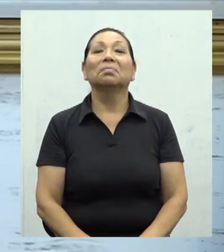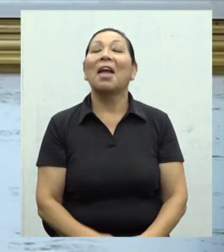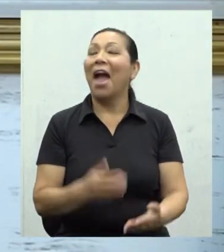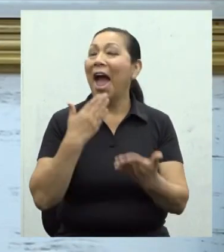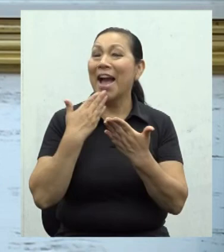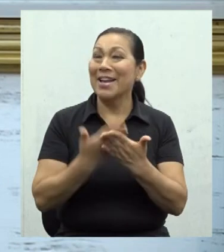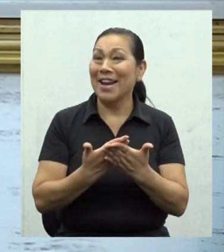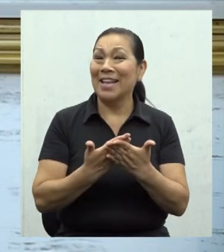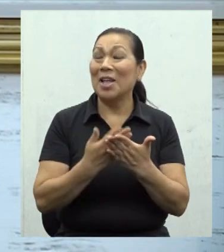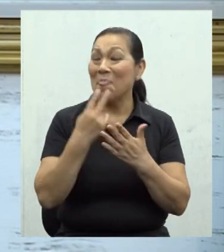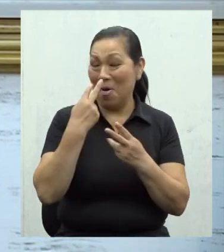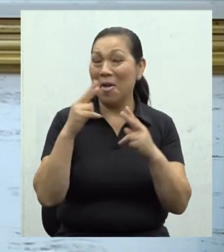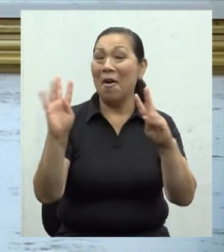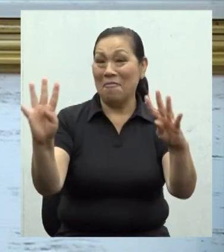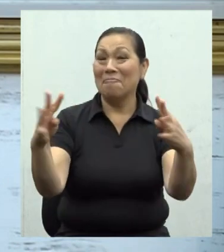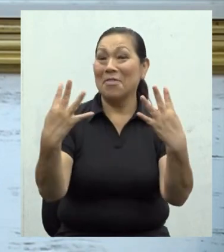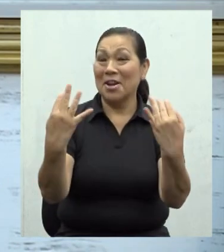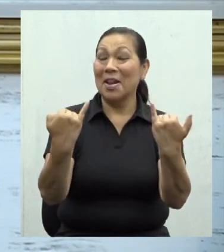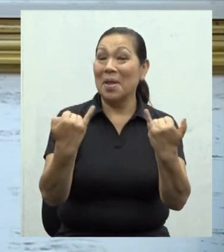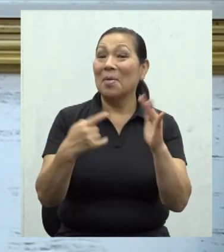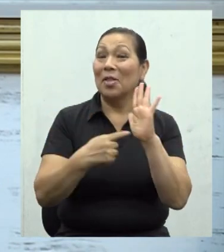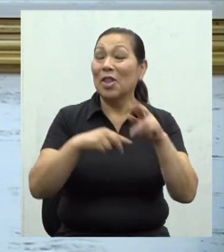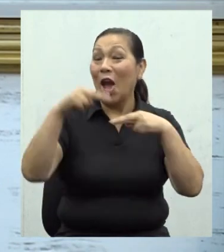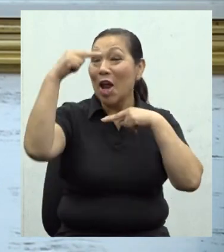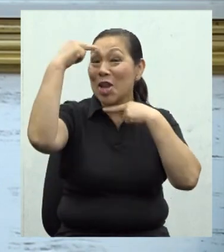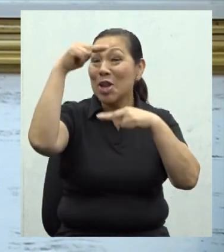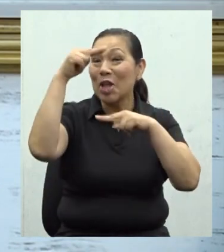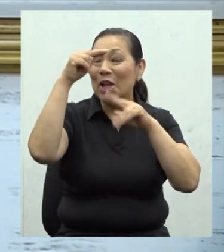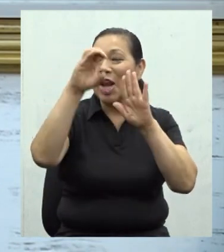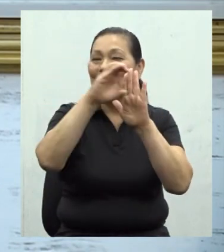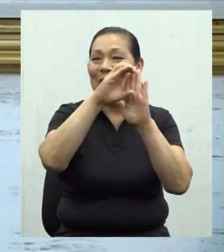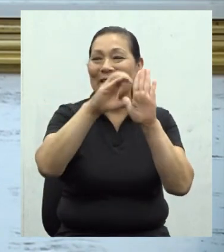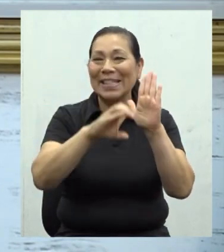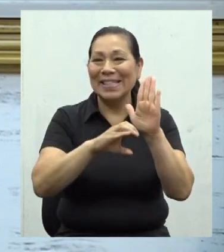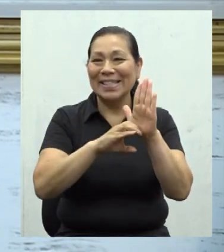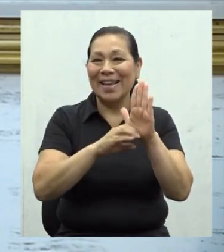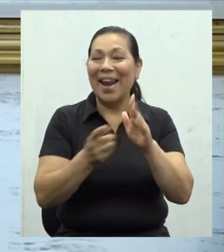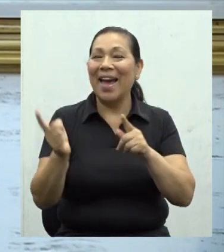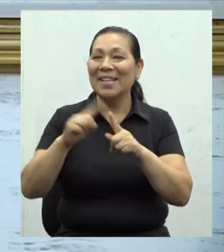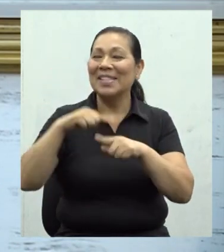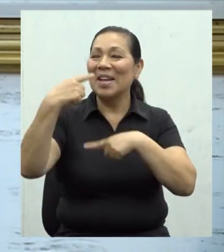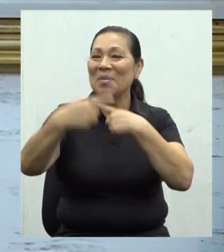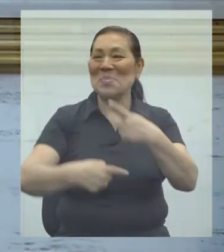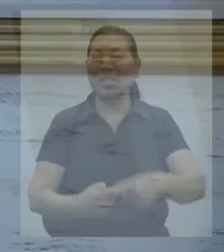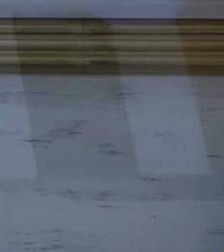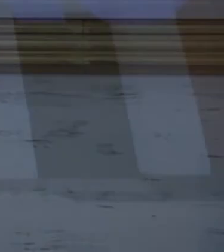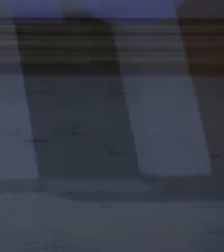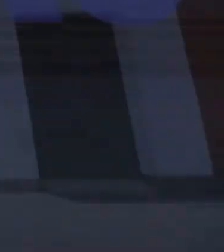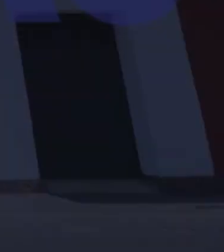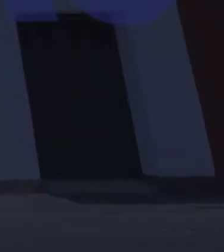Muchas gracias por la sintonía. Hasta aquí el presente Noticiero Constitucional. Hasta la próxima.